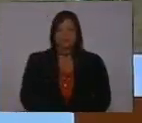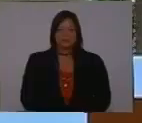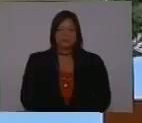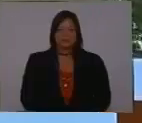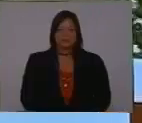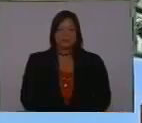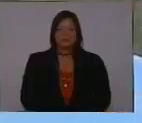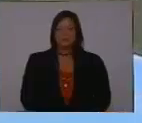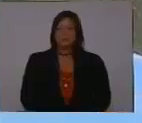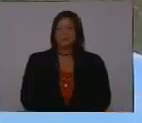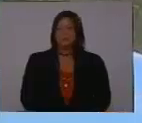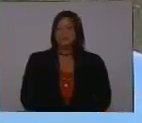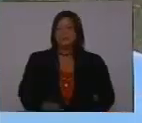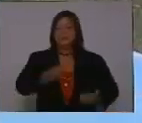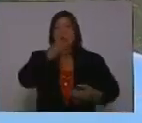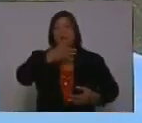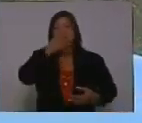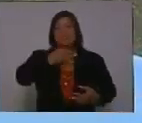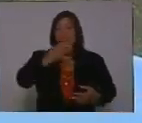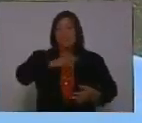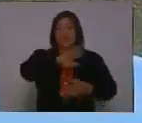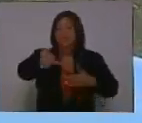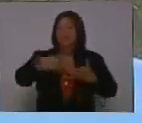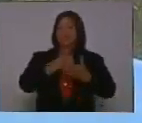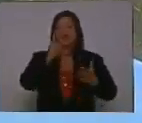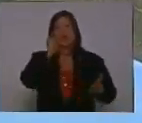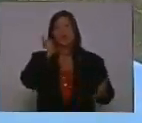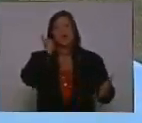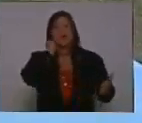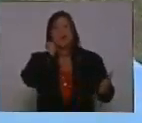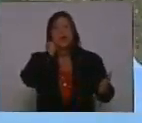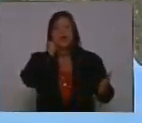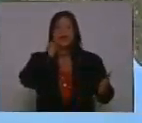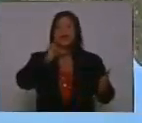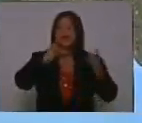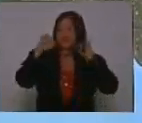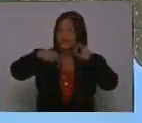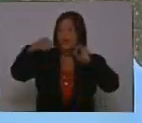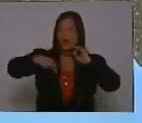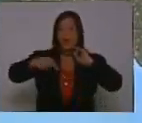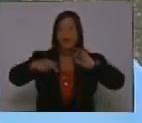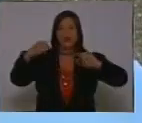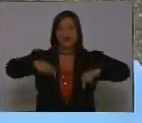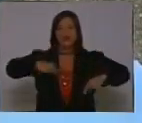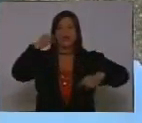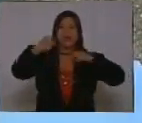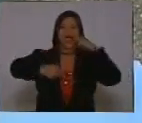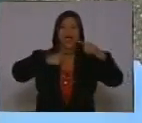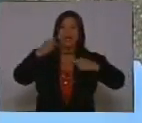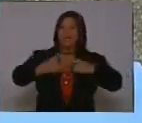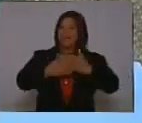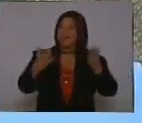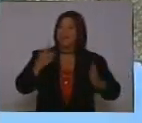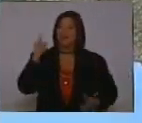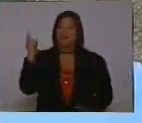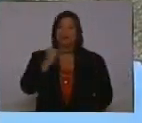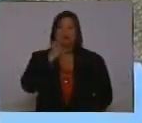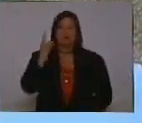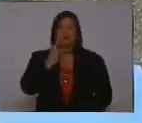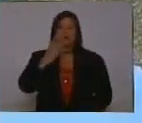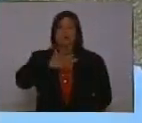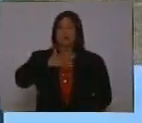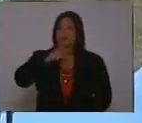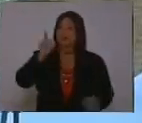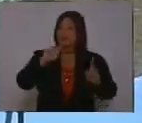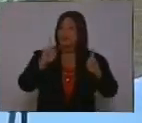Entonces, compañeros, buenas tardes, compañeros y compañeras. Hoy estoy aquí para hablar no solamente de Yeandro, mas sim